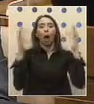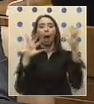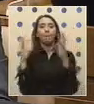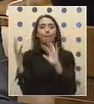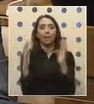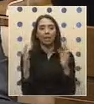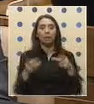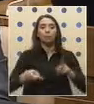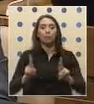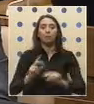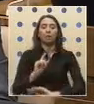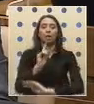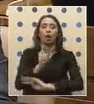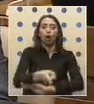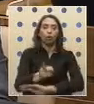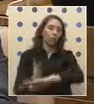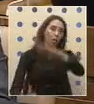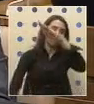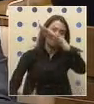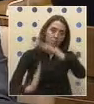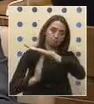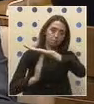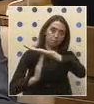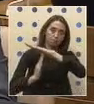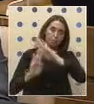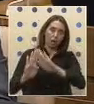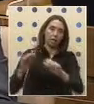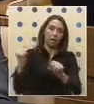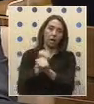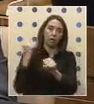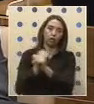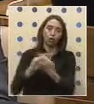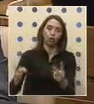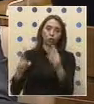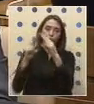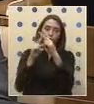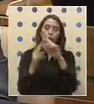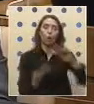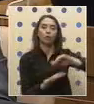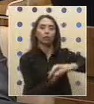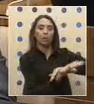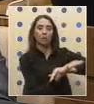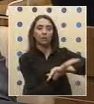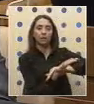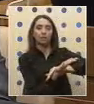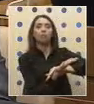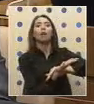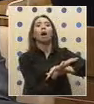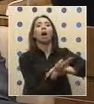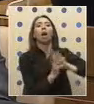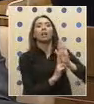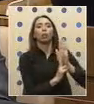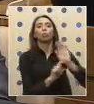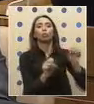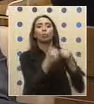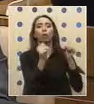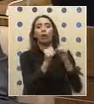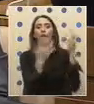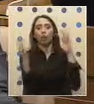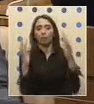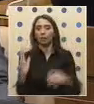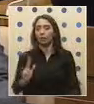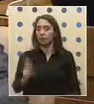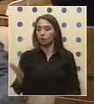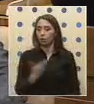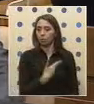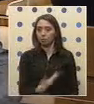permiten ordenar la paralización de las obras al momento de interponer acciones por daños ambientales. Señor